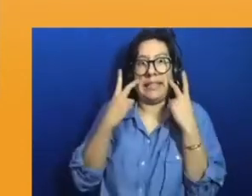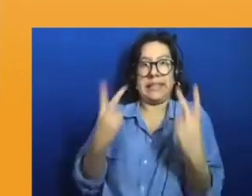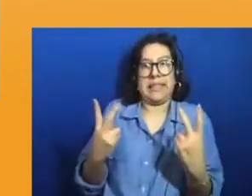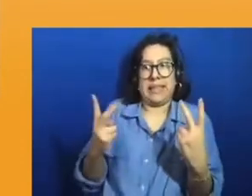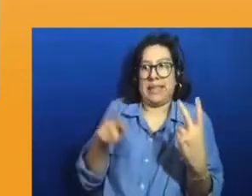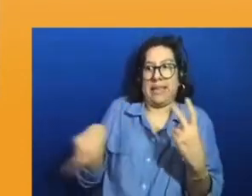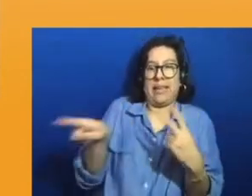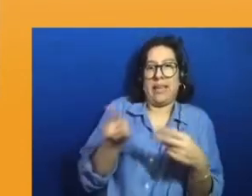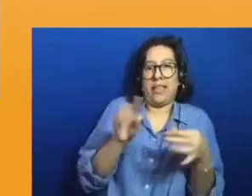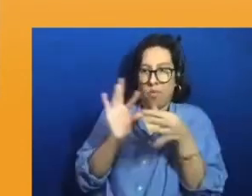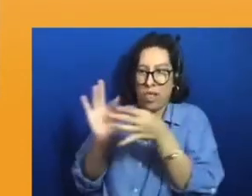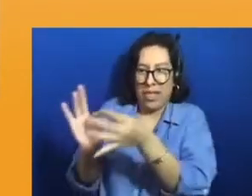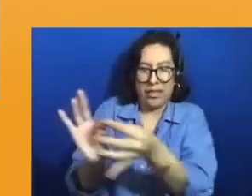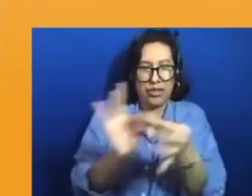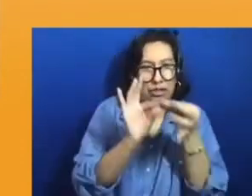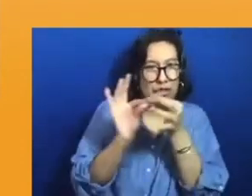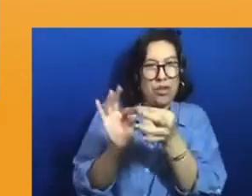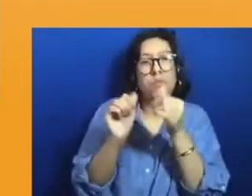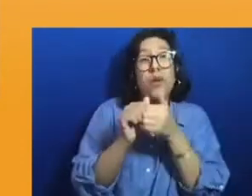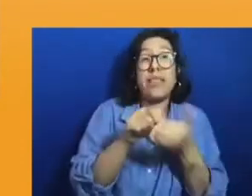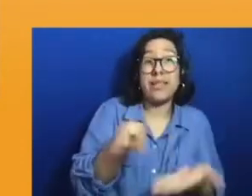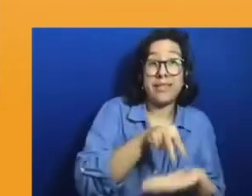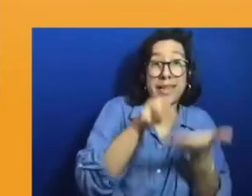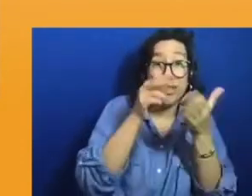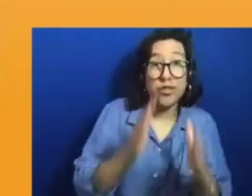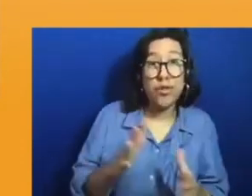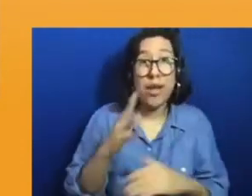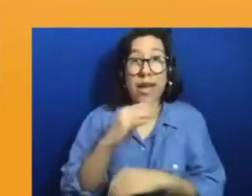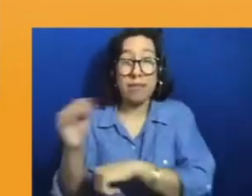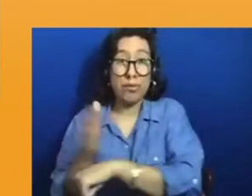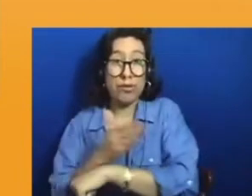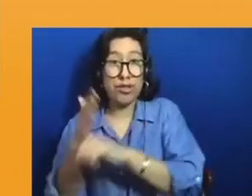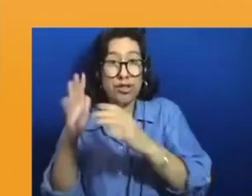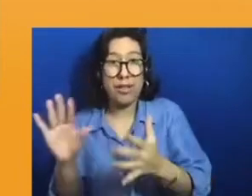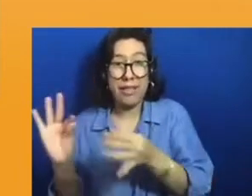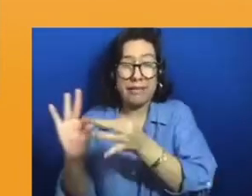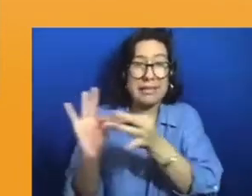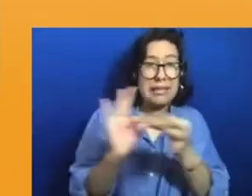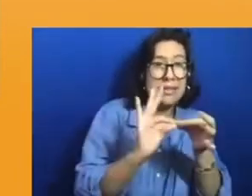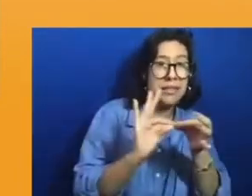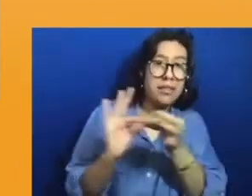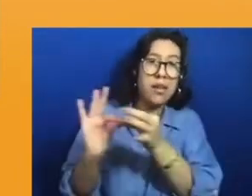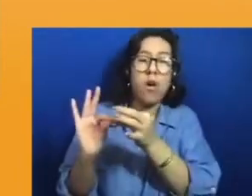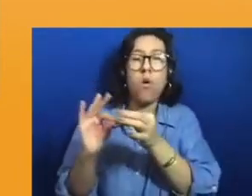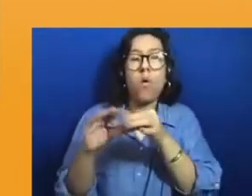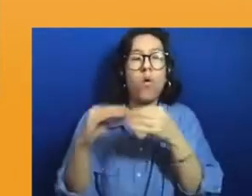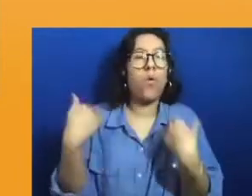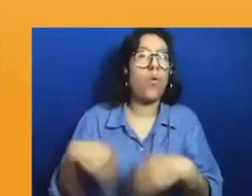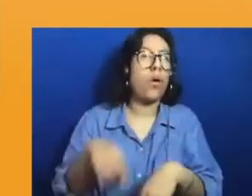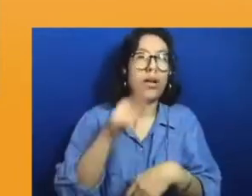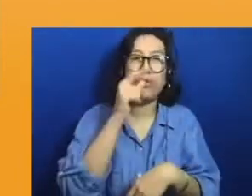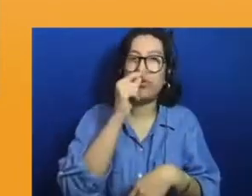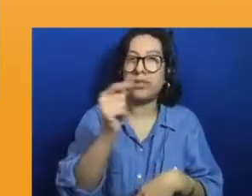esa relación entre bailador o bailarín y persona que toca